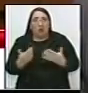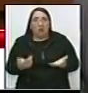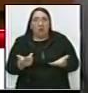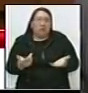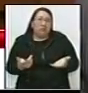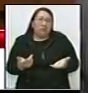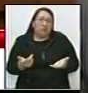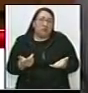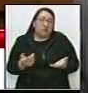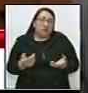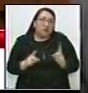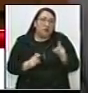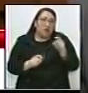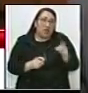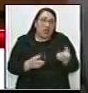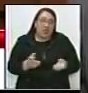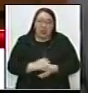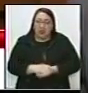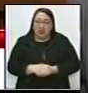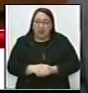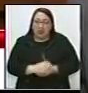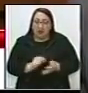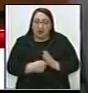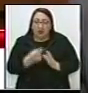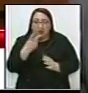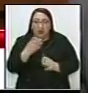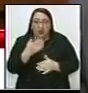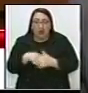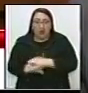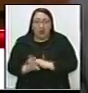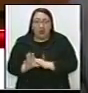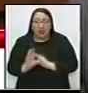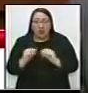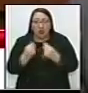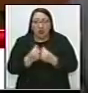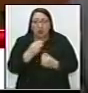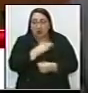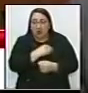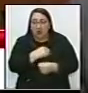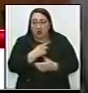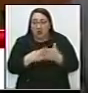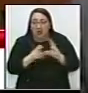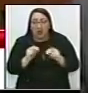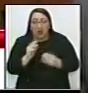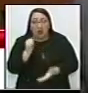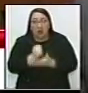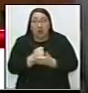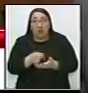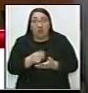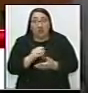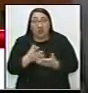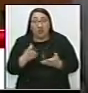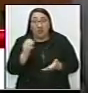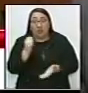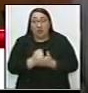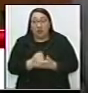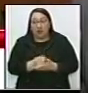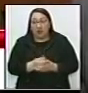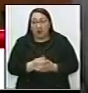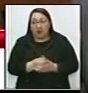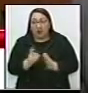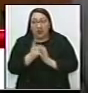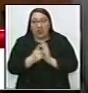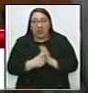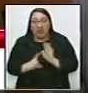podríamos sugerirle a ella que lleve esos puntos de vista al interior del gabinete, para que no los apruebe, porque si esas cosas se aprueban en